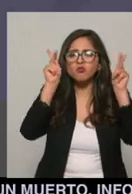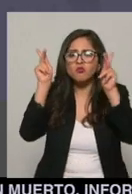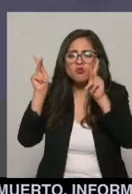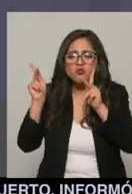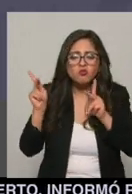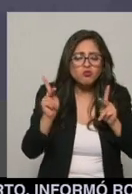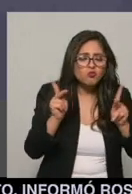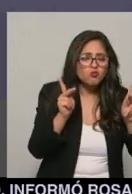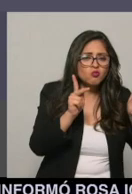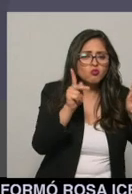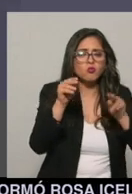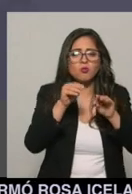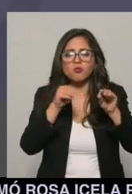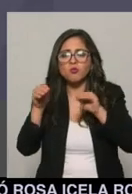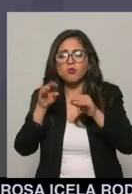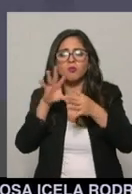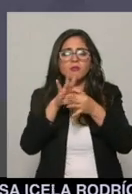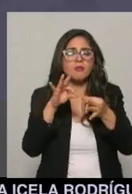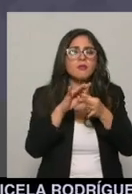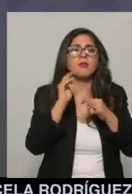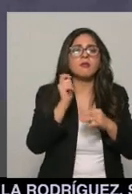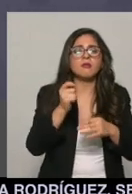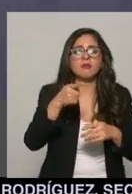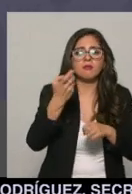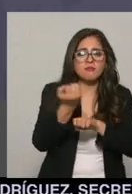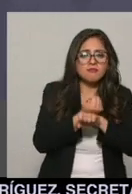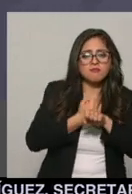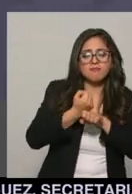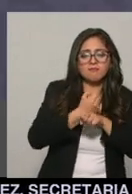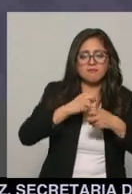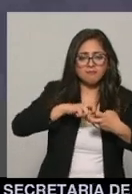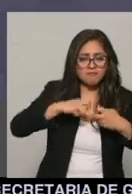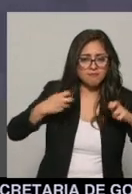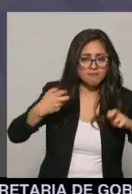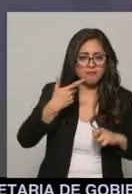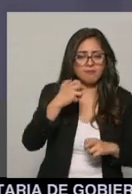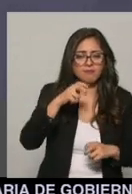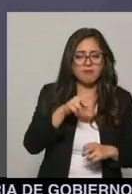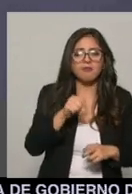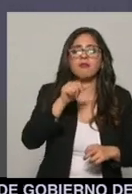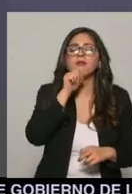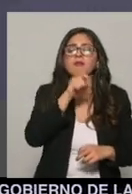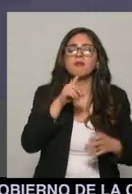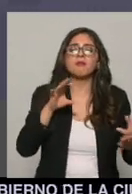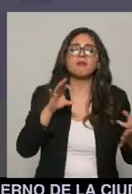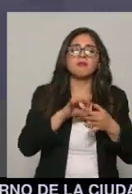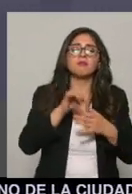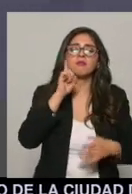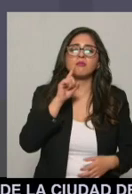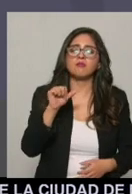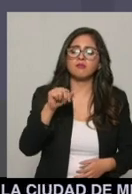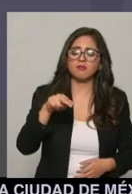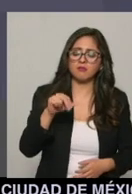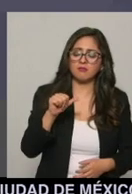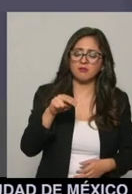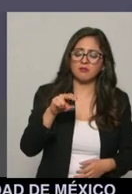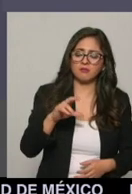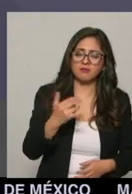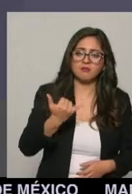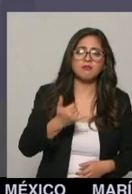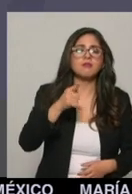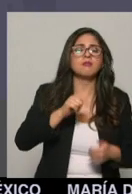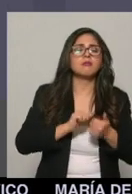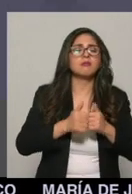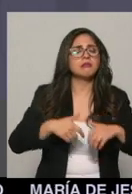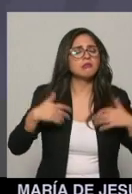que habla sobre genética. Esta pieza viene del INMEGEN, de Nancy Álvarez. Es un